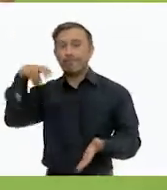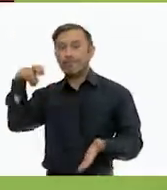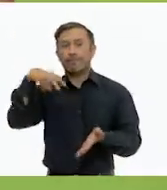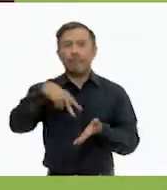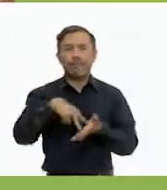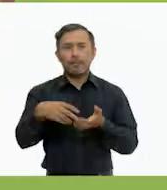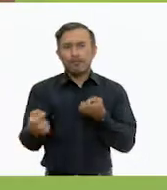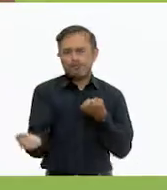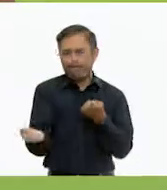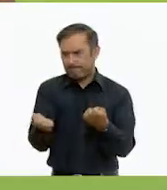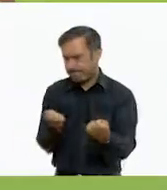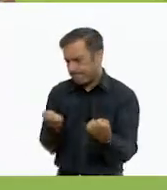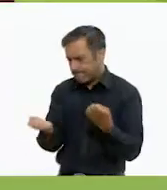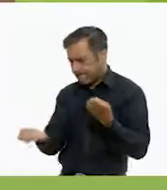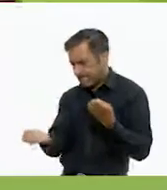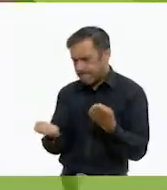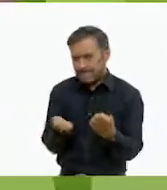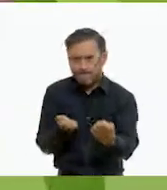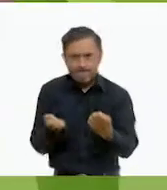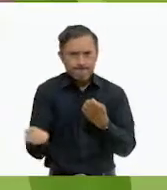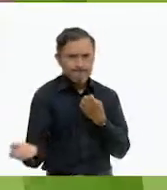Y ejercitarse.